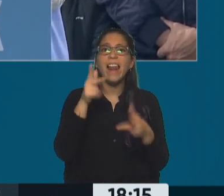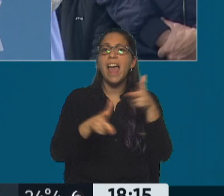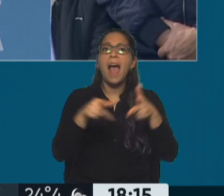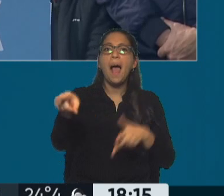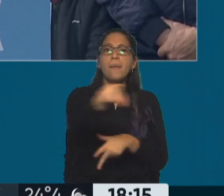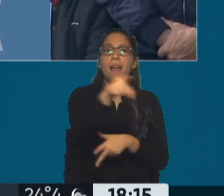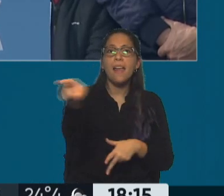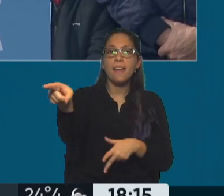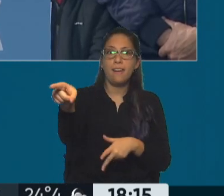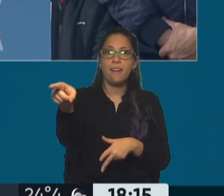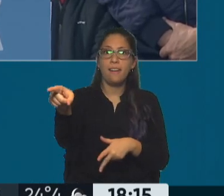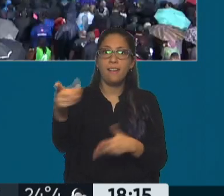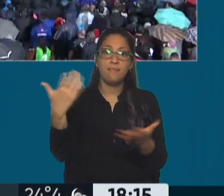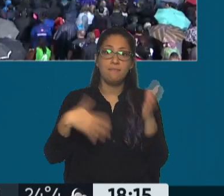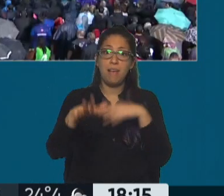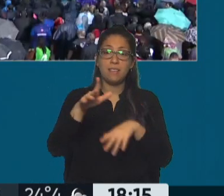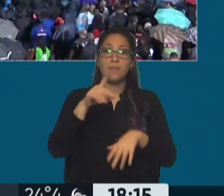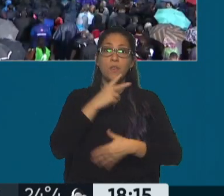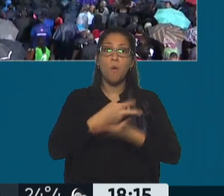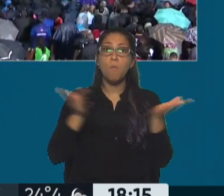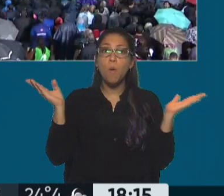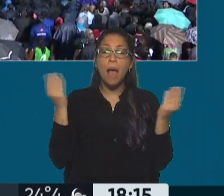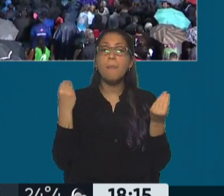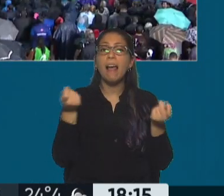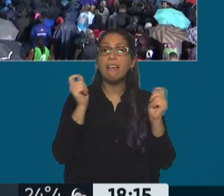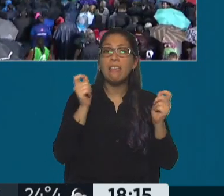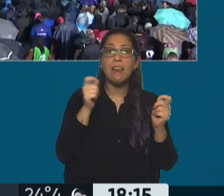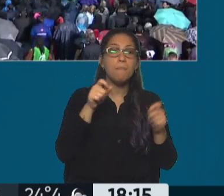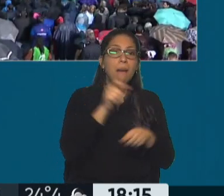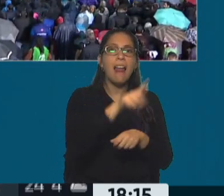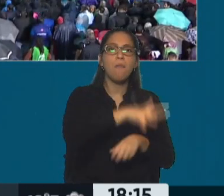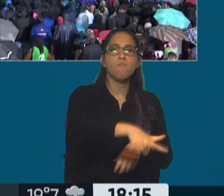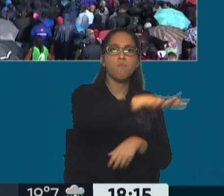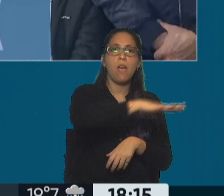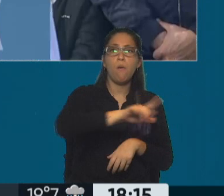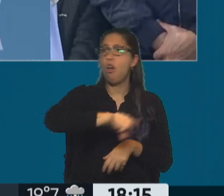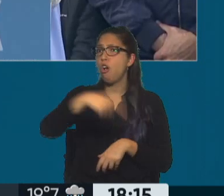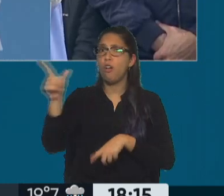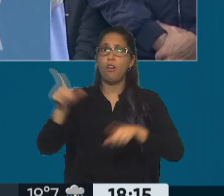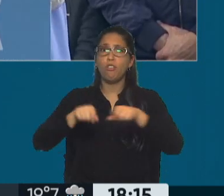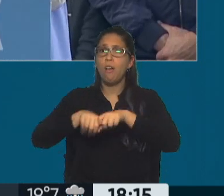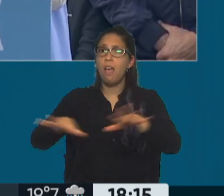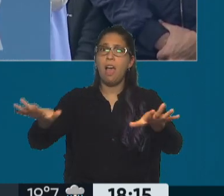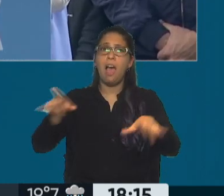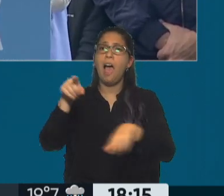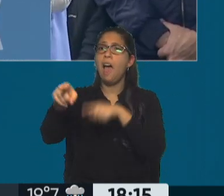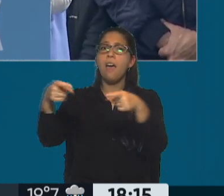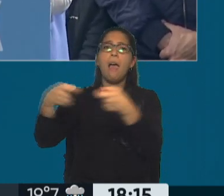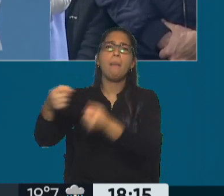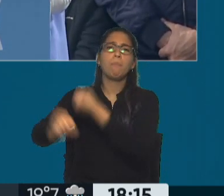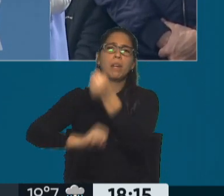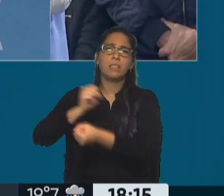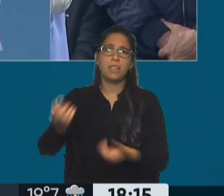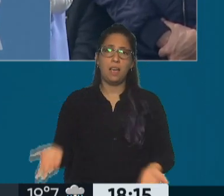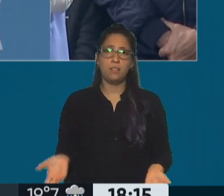A los auspiciantes. La televisión pública, ¿a quién se dirige? A los ciudadanos. La diferencia es abismal. No es lo mismo dirigirse a un